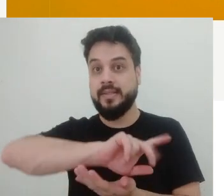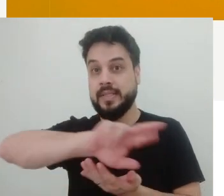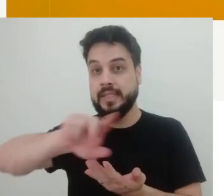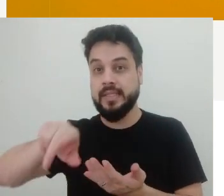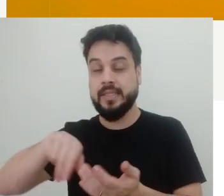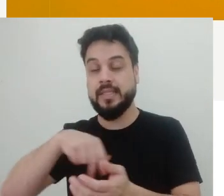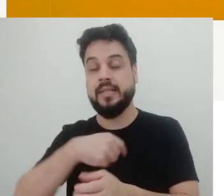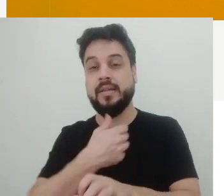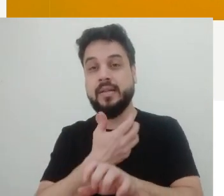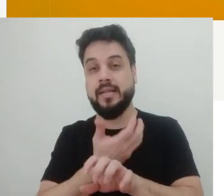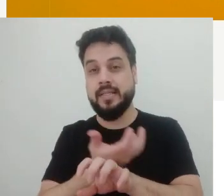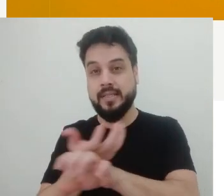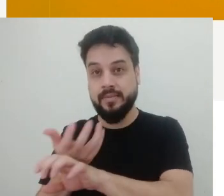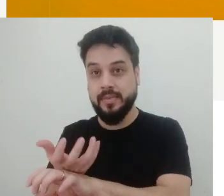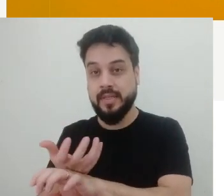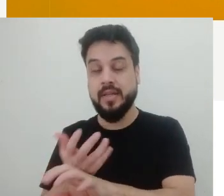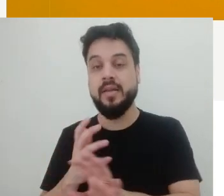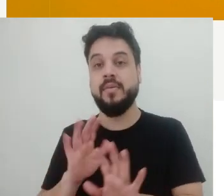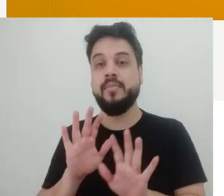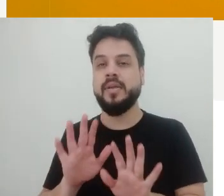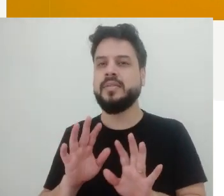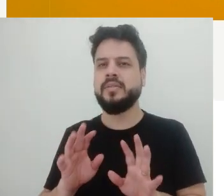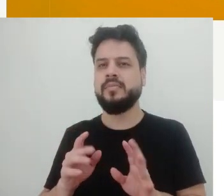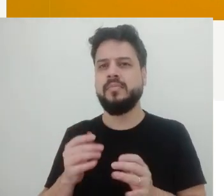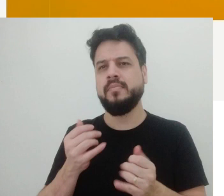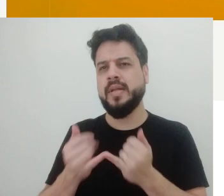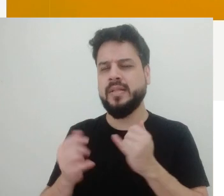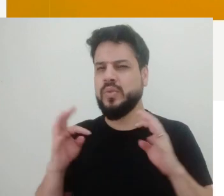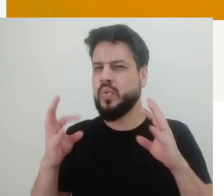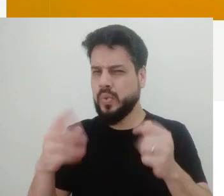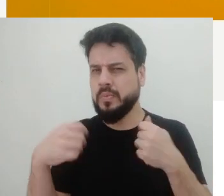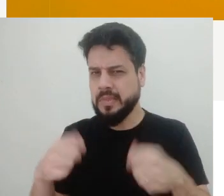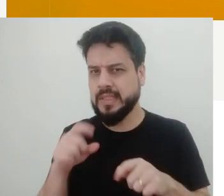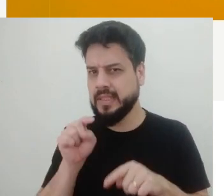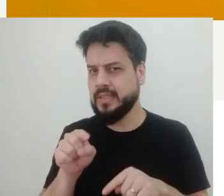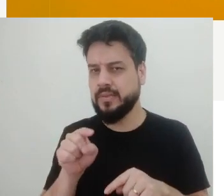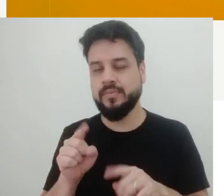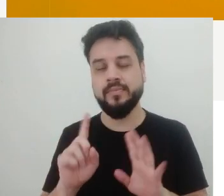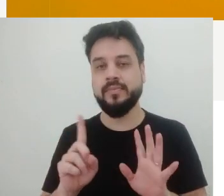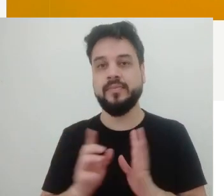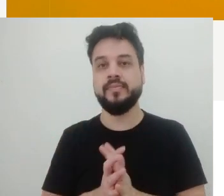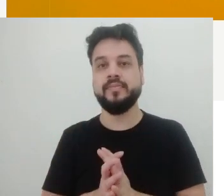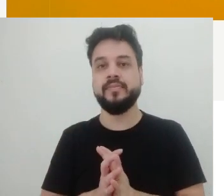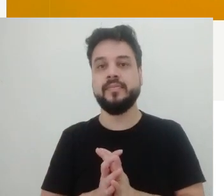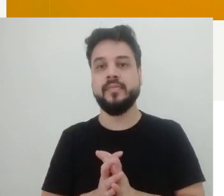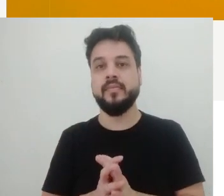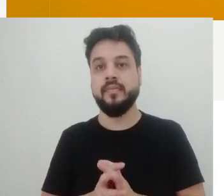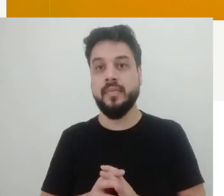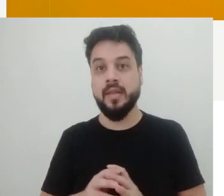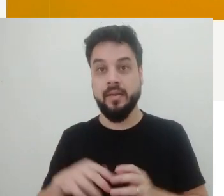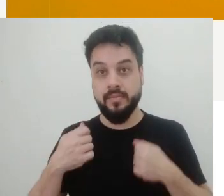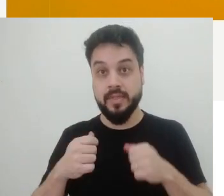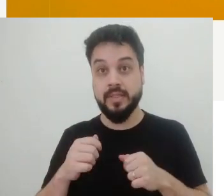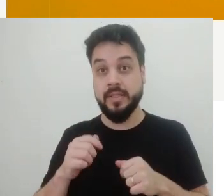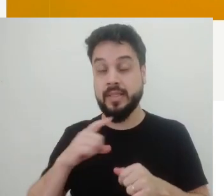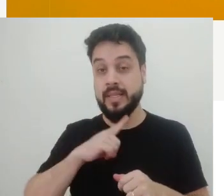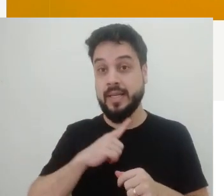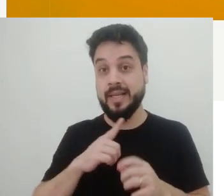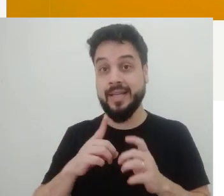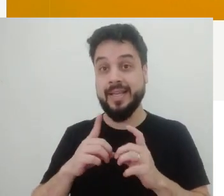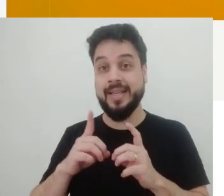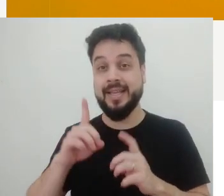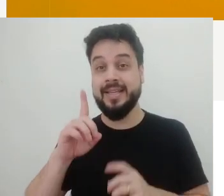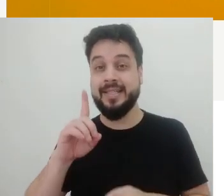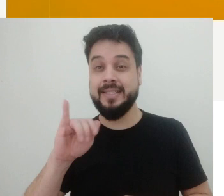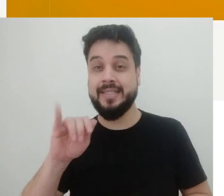e interdisciplina que es provechosa para ambas si se lleva bien. No digo que siempre se lleve